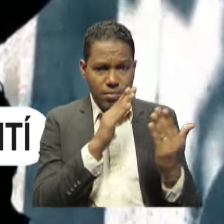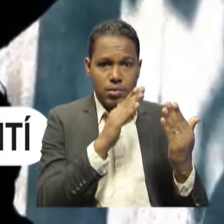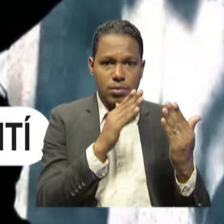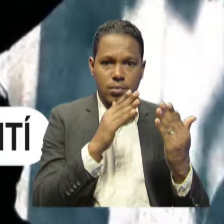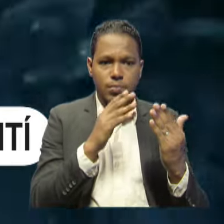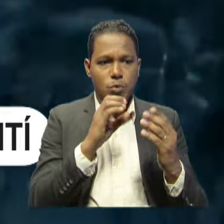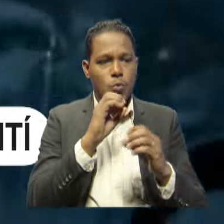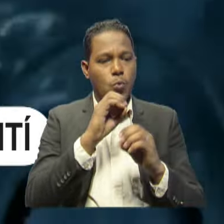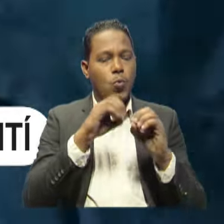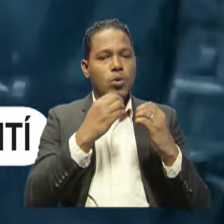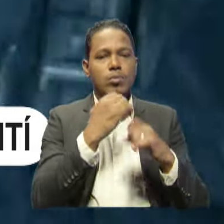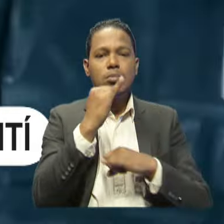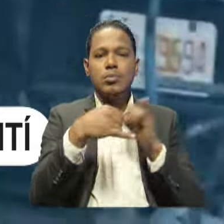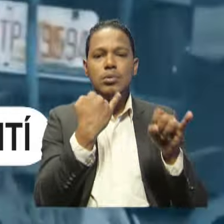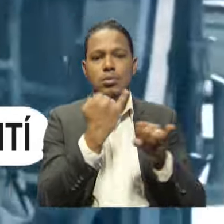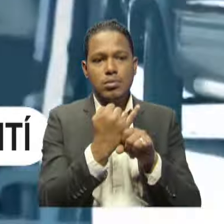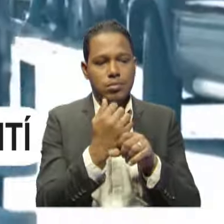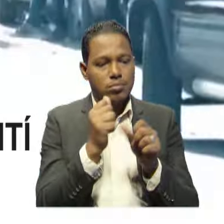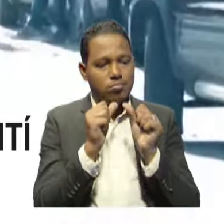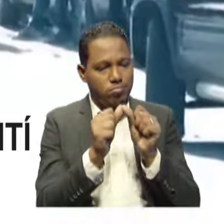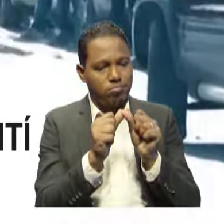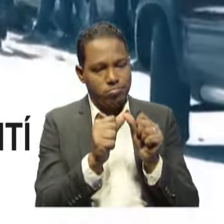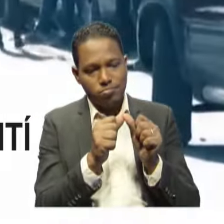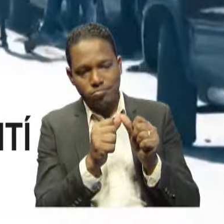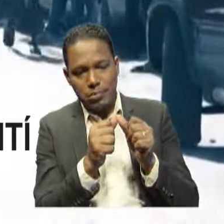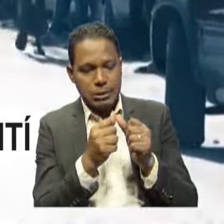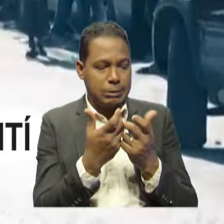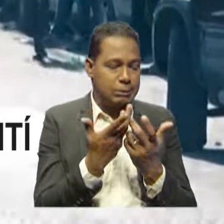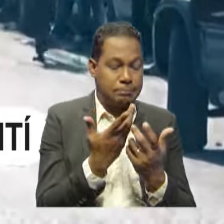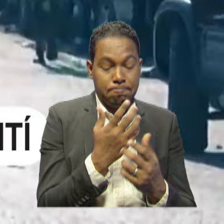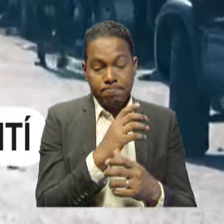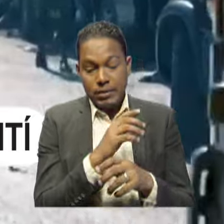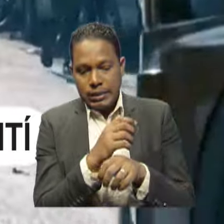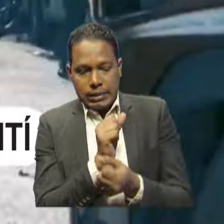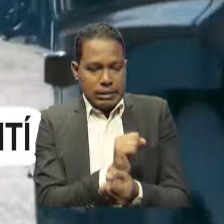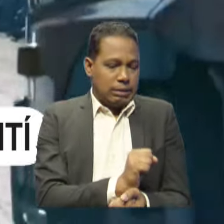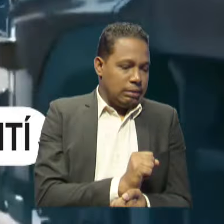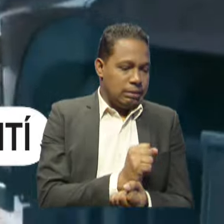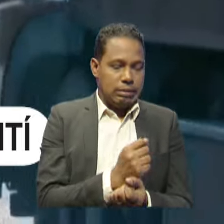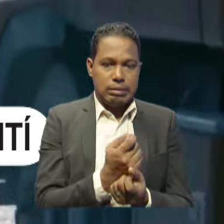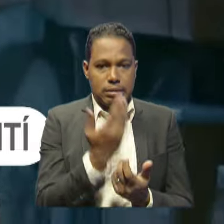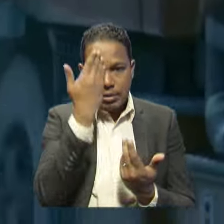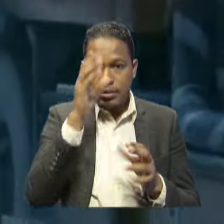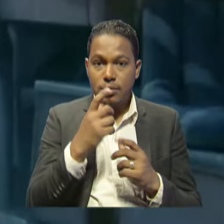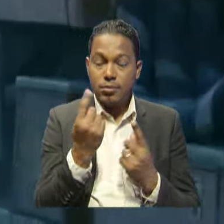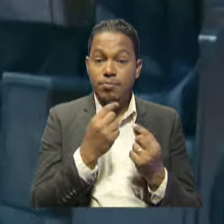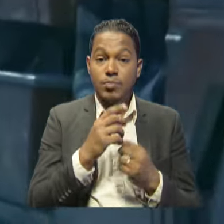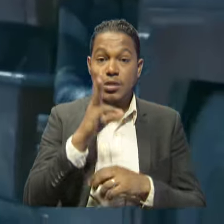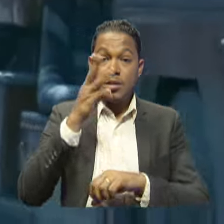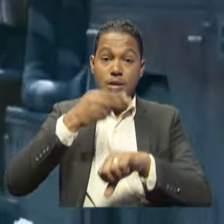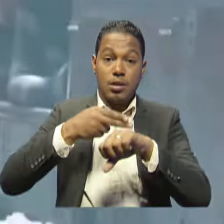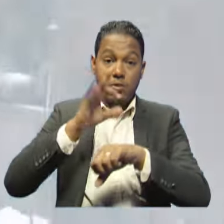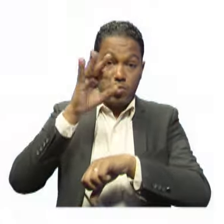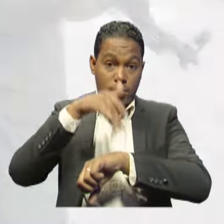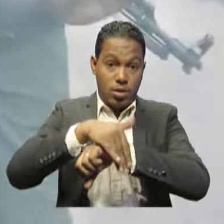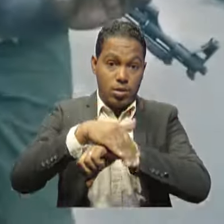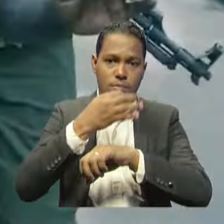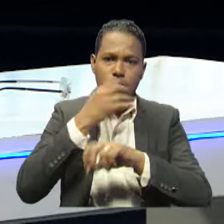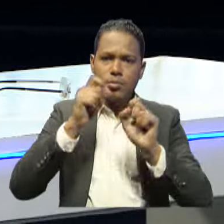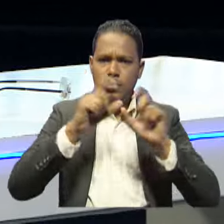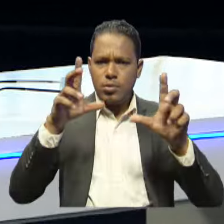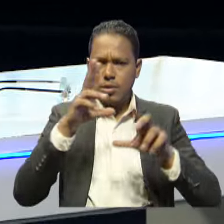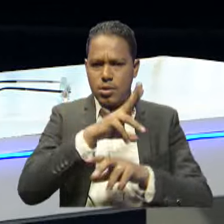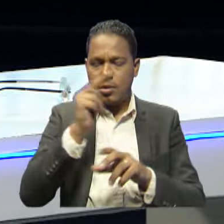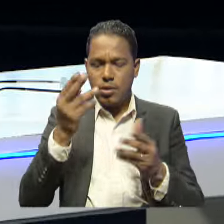los organismos internacionales continúan de brazos atados 6 de la tarde 9 de la noche en nuestras próximas emisiones en central de noticias